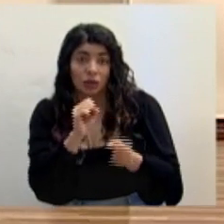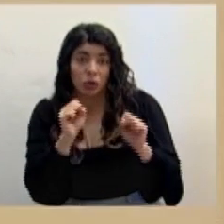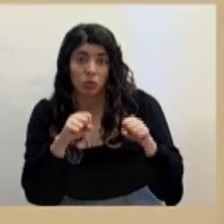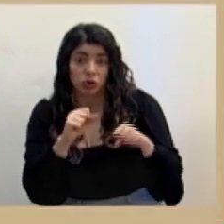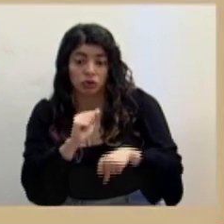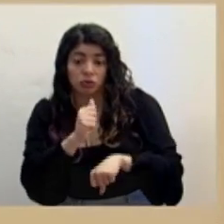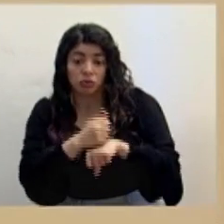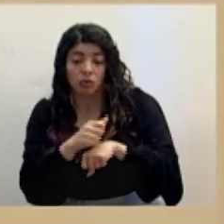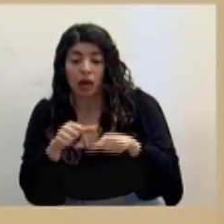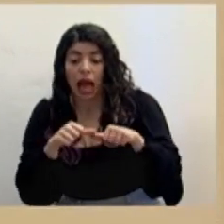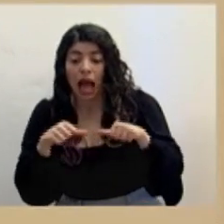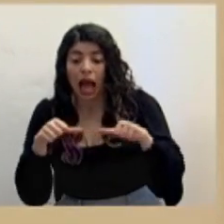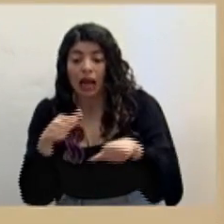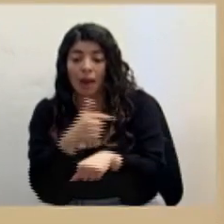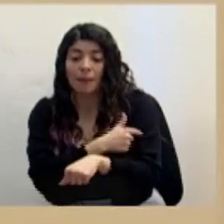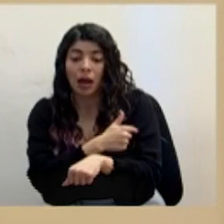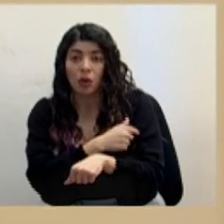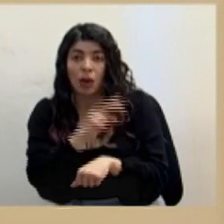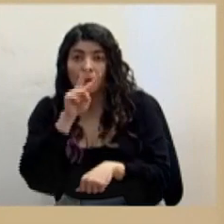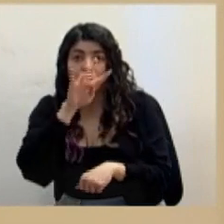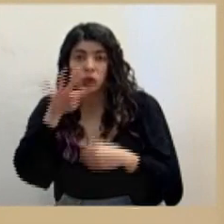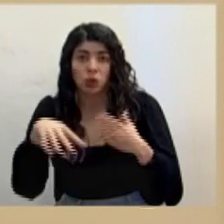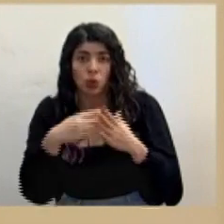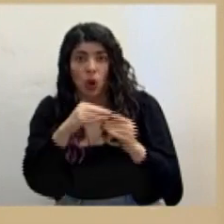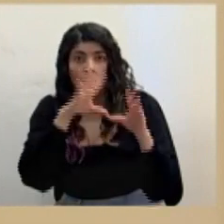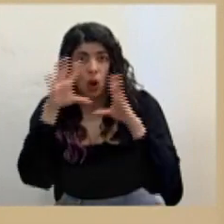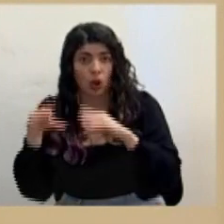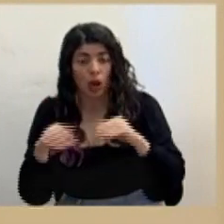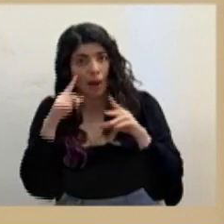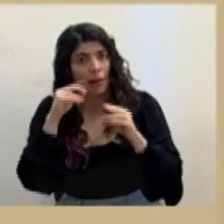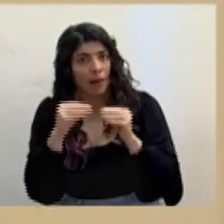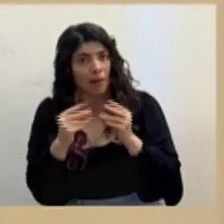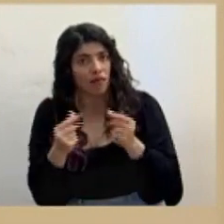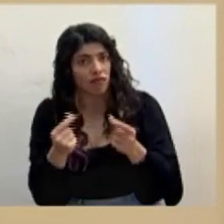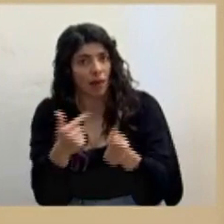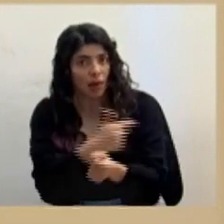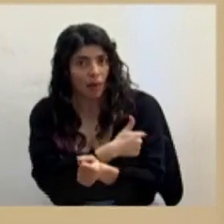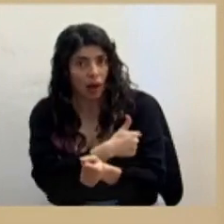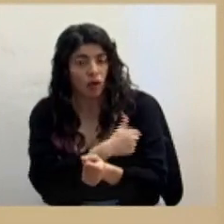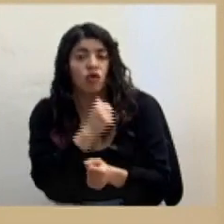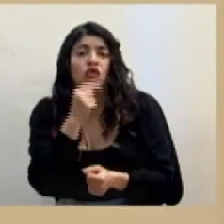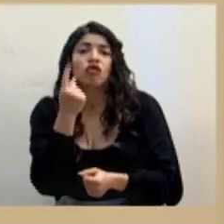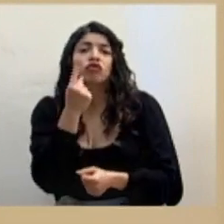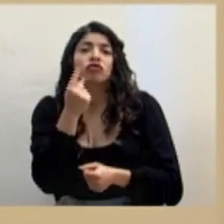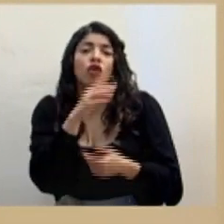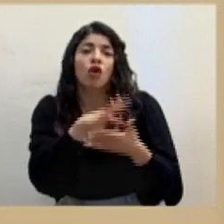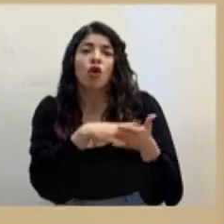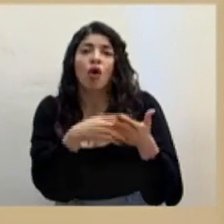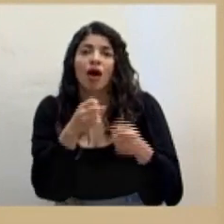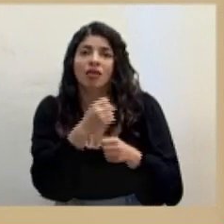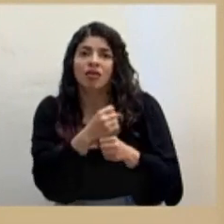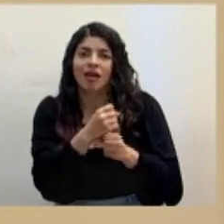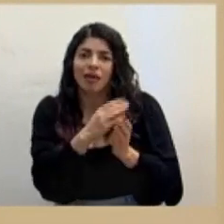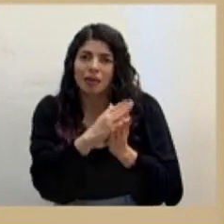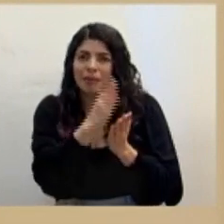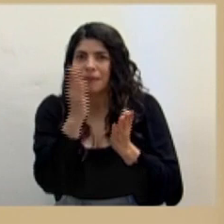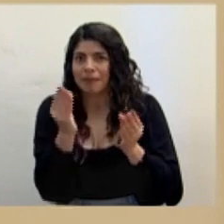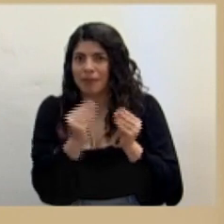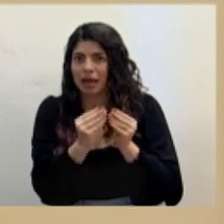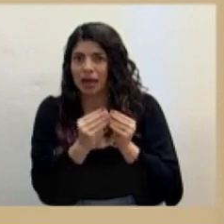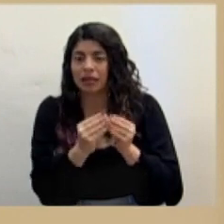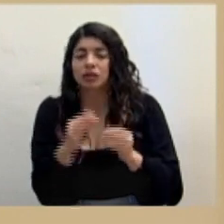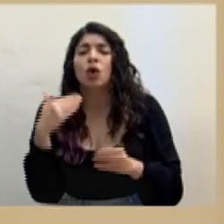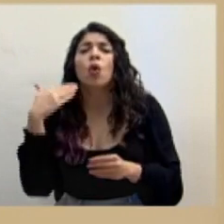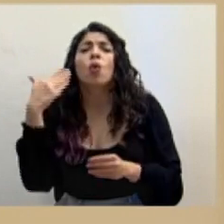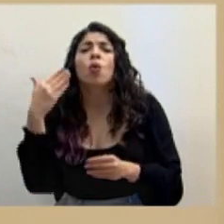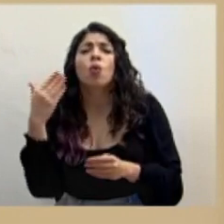de vacunación 24/7 para acelerar el proceso y no solo en horas laborales? Y además consultan cuándo llegarán